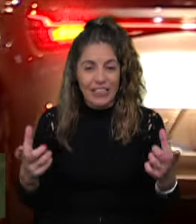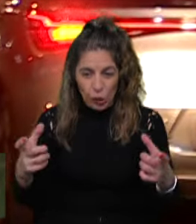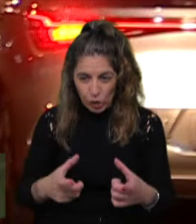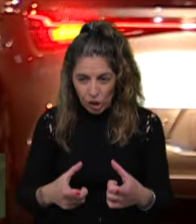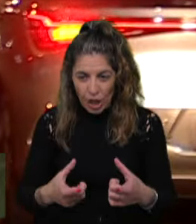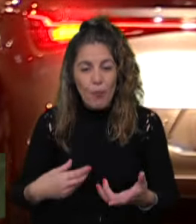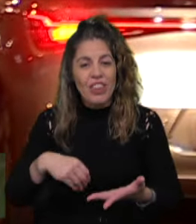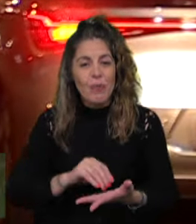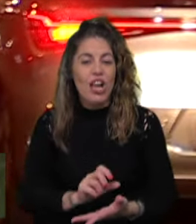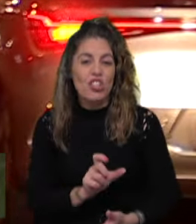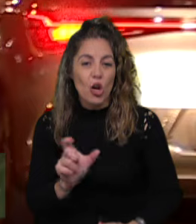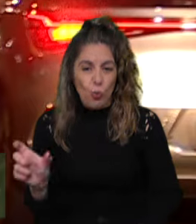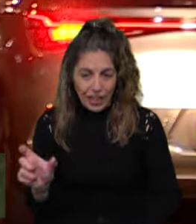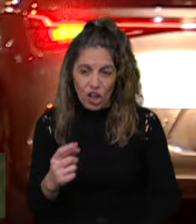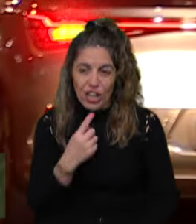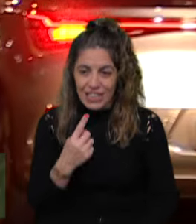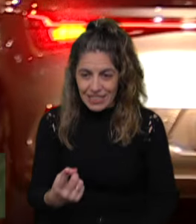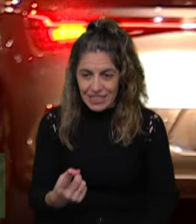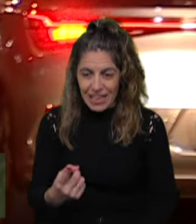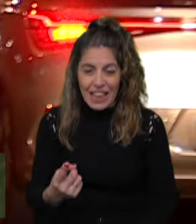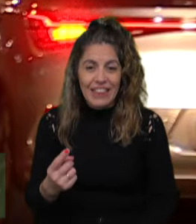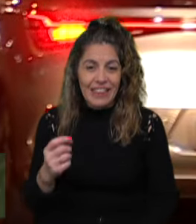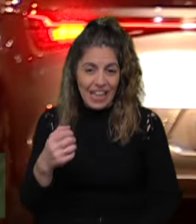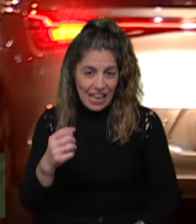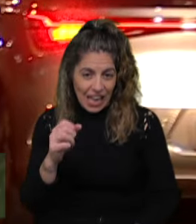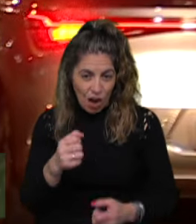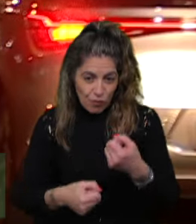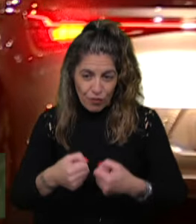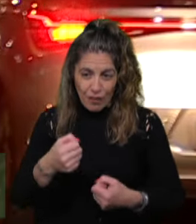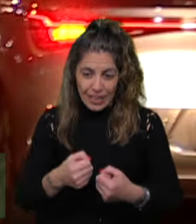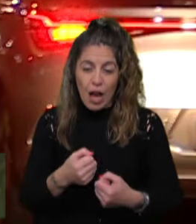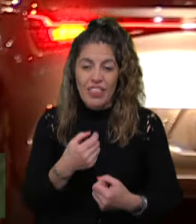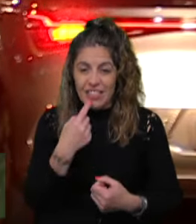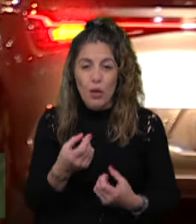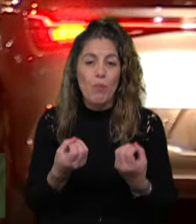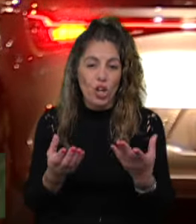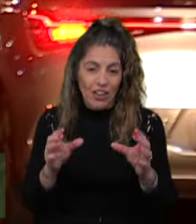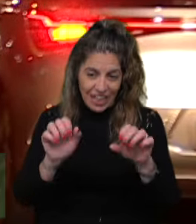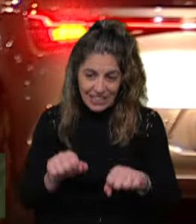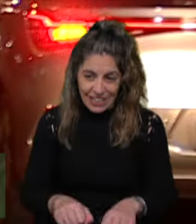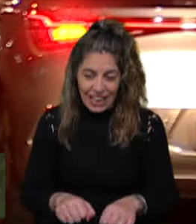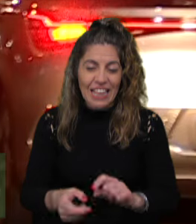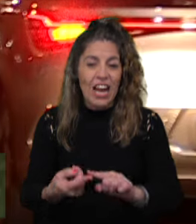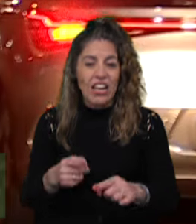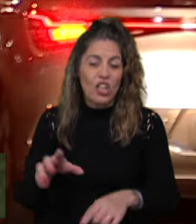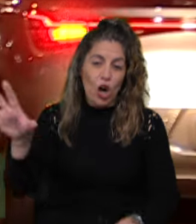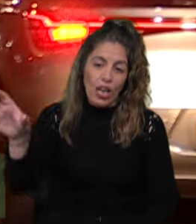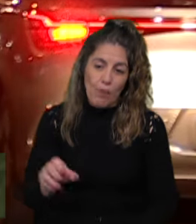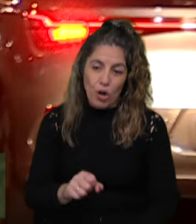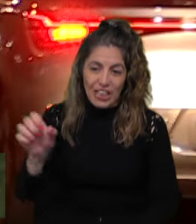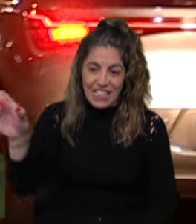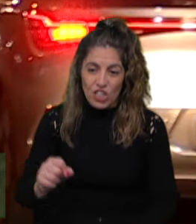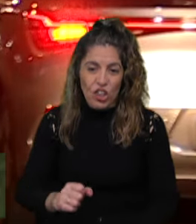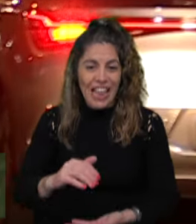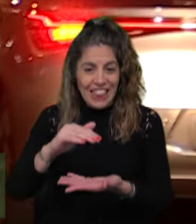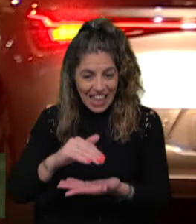además de los argumentos que expresaban desde FNC para argumentar por el cierre de esta planta, que tenían que ver con la importación de latas extranjeras,